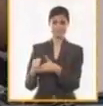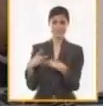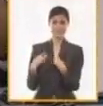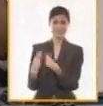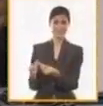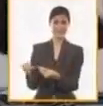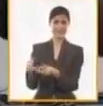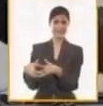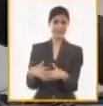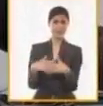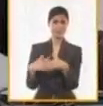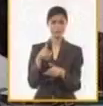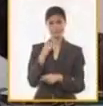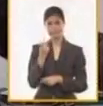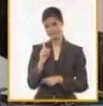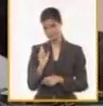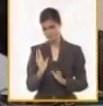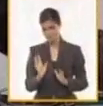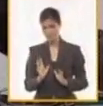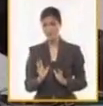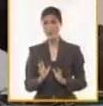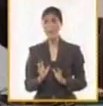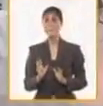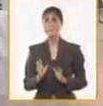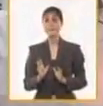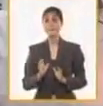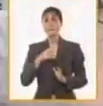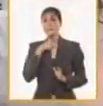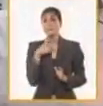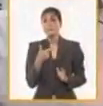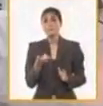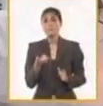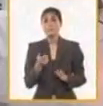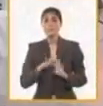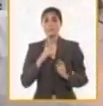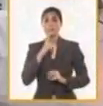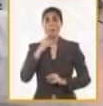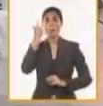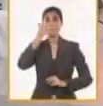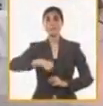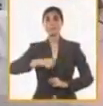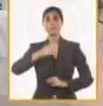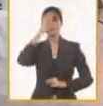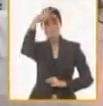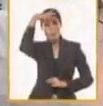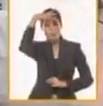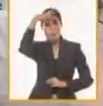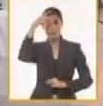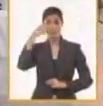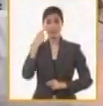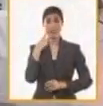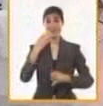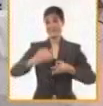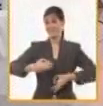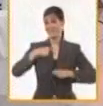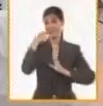que entonces comience. Si normalmente la personalidad de Trump es así,